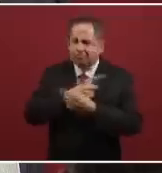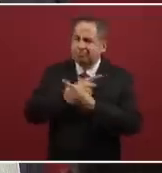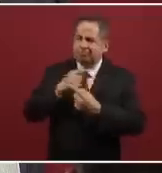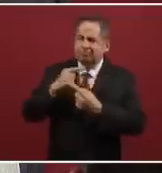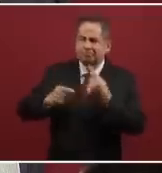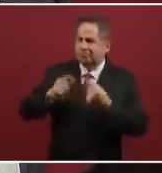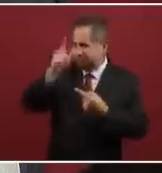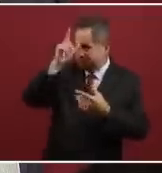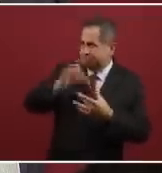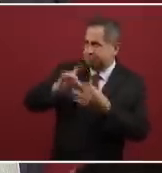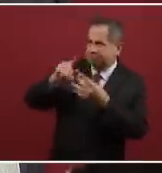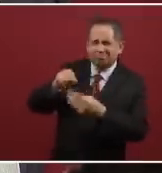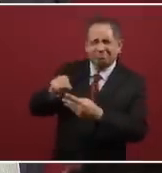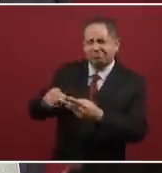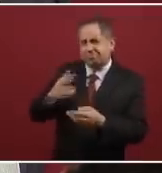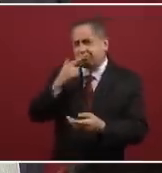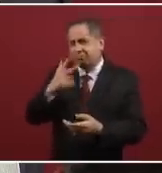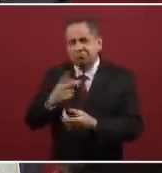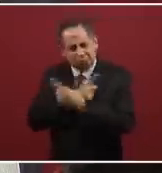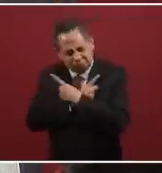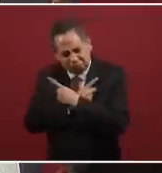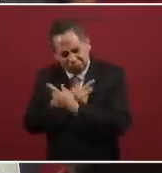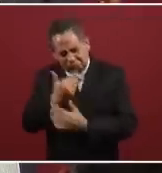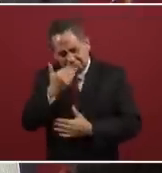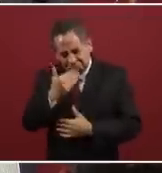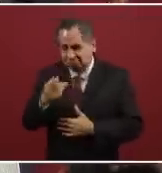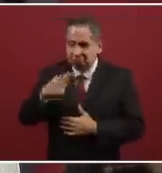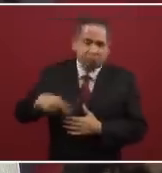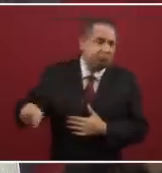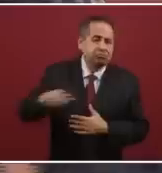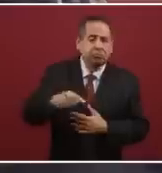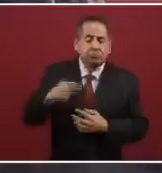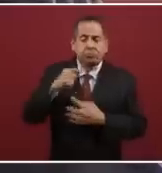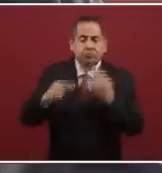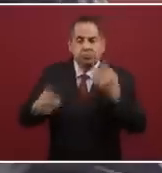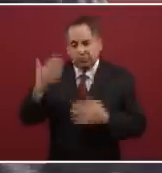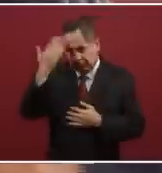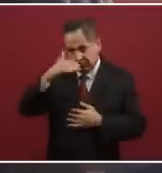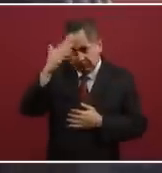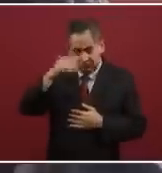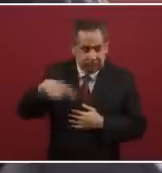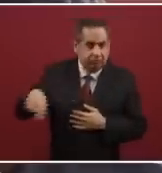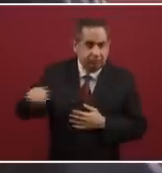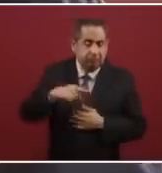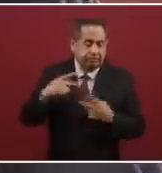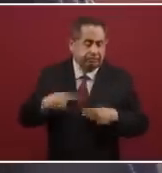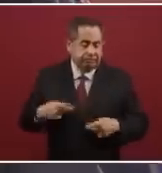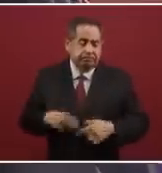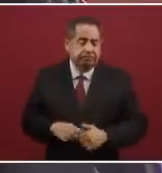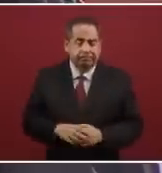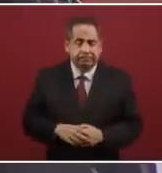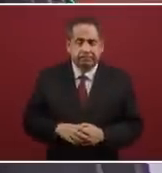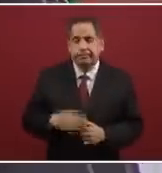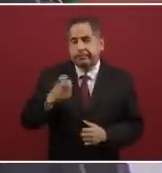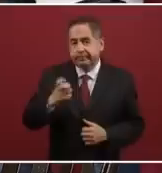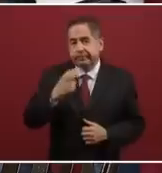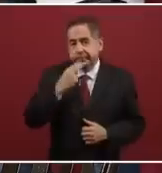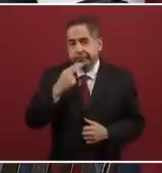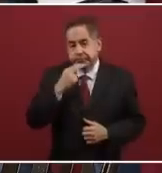eso es lo que vamos a utilizar cada vez más para llevar a